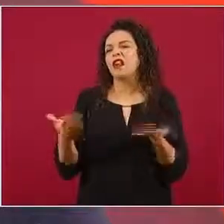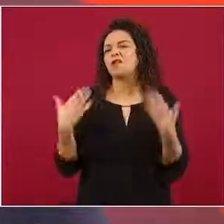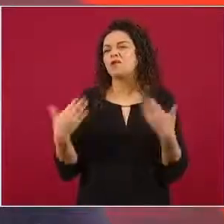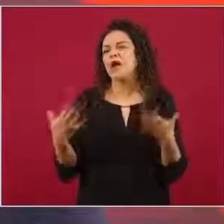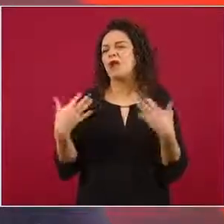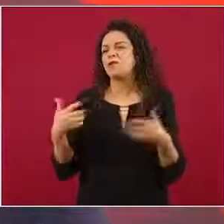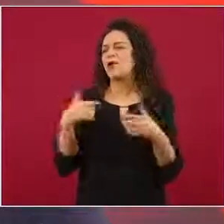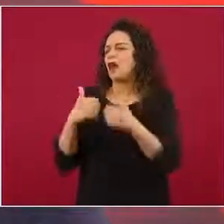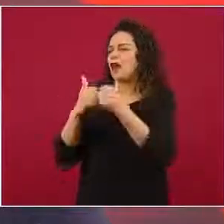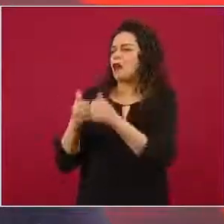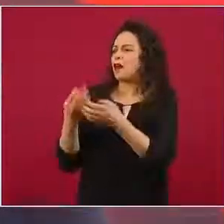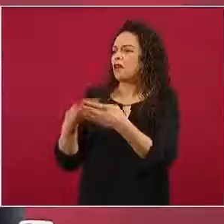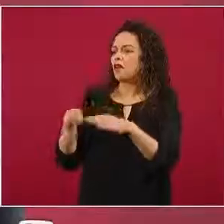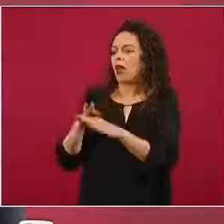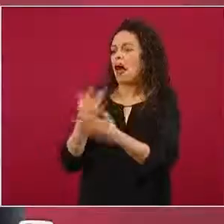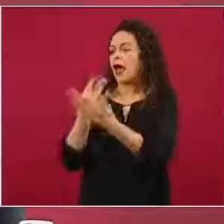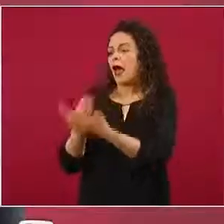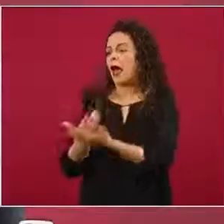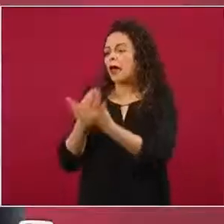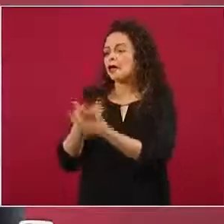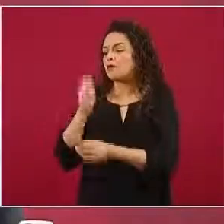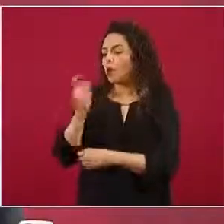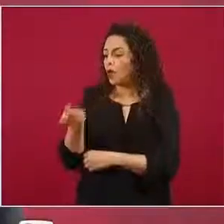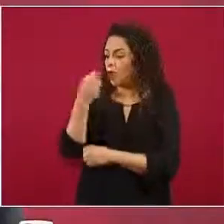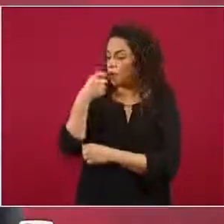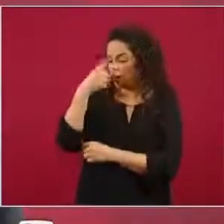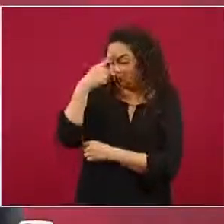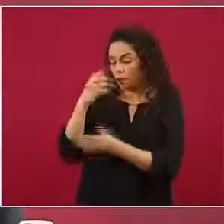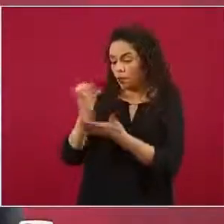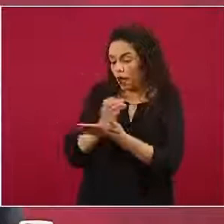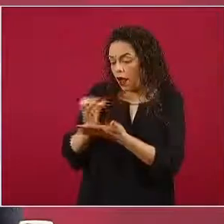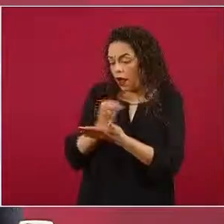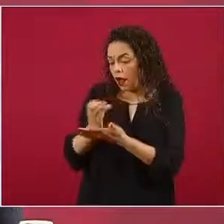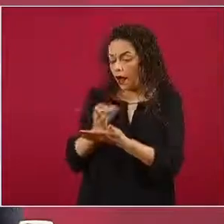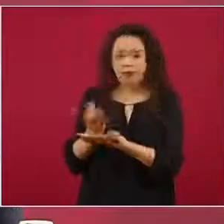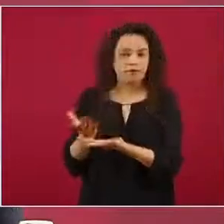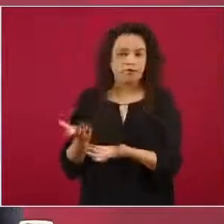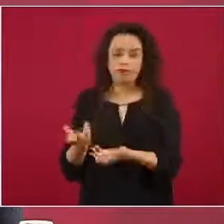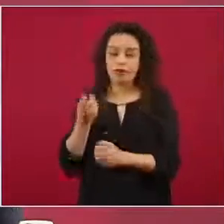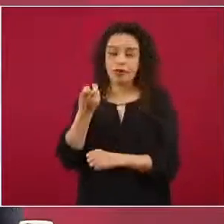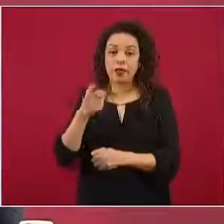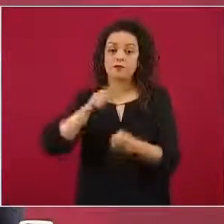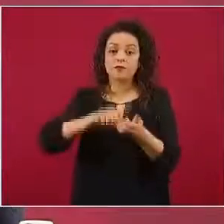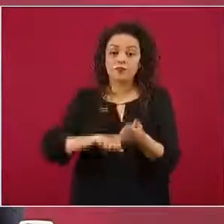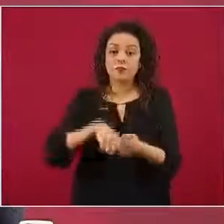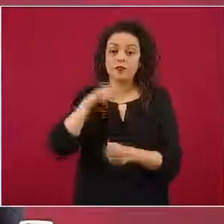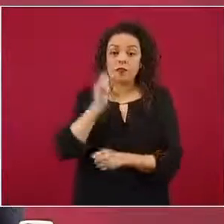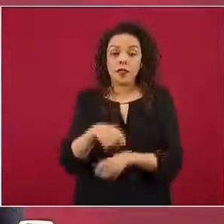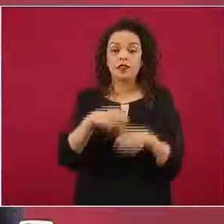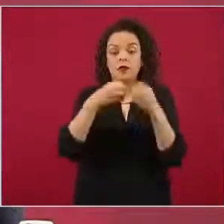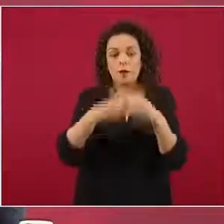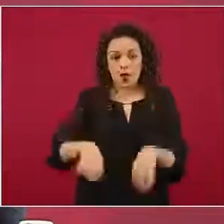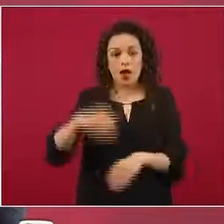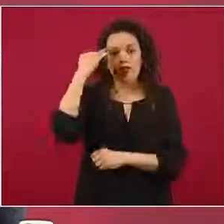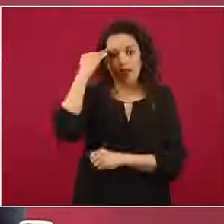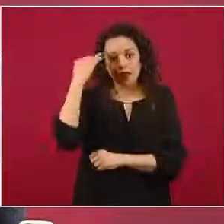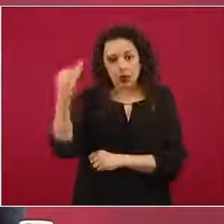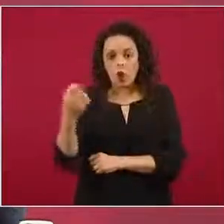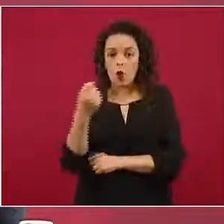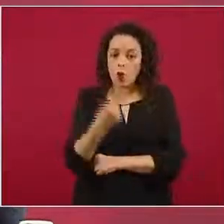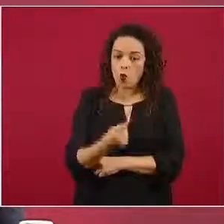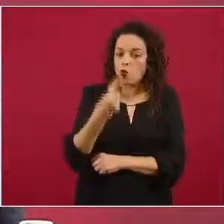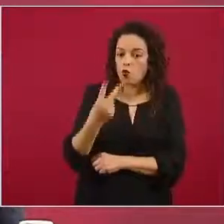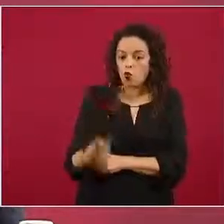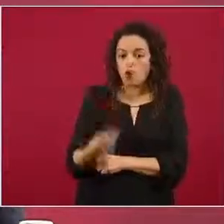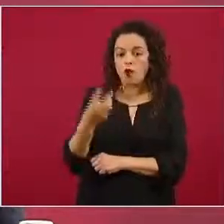supuesto tratamiento haga efecto y me produzca mejoría, y pierda yo 1, 2, 3 o